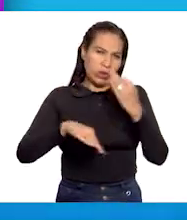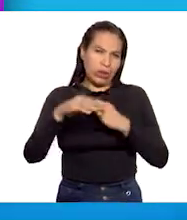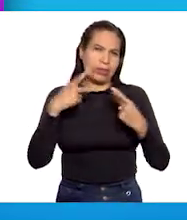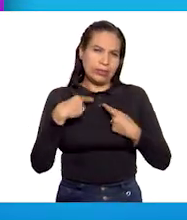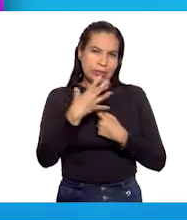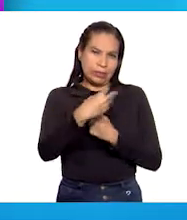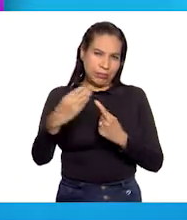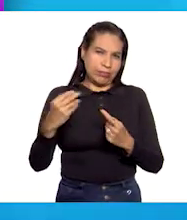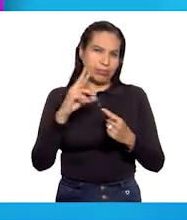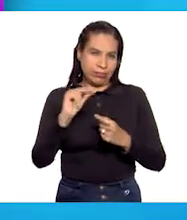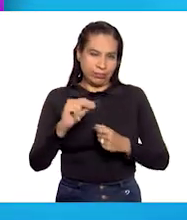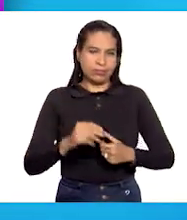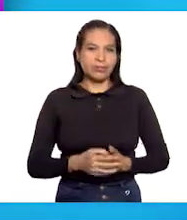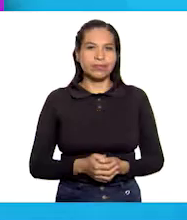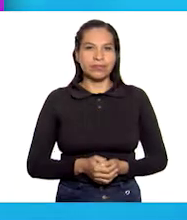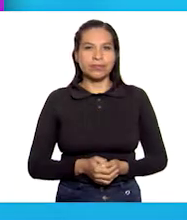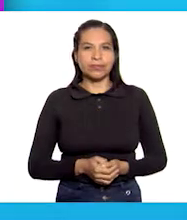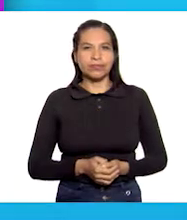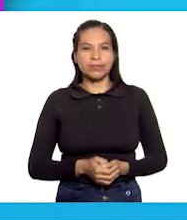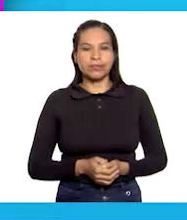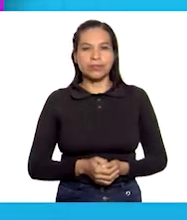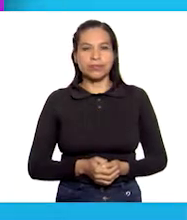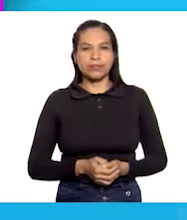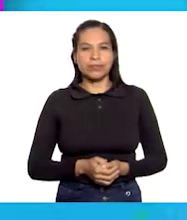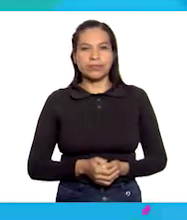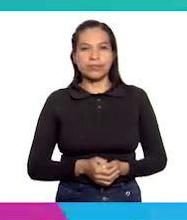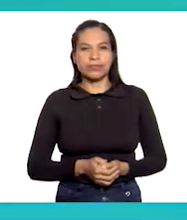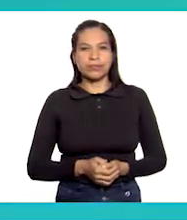unos a los otros.